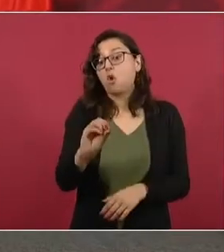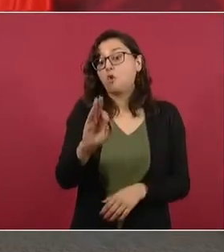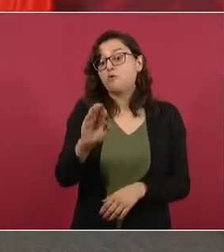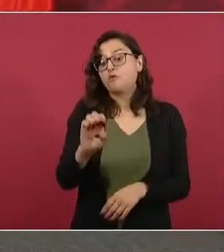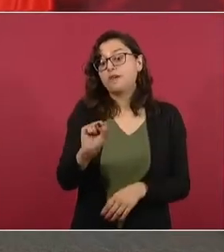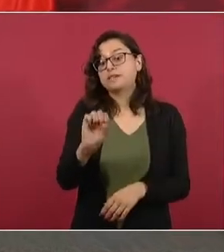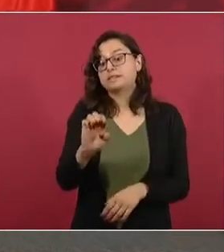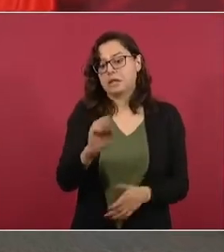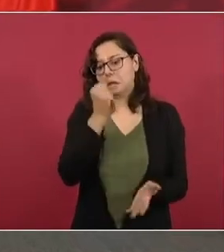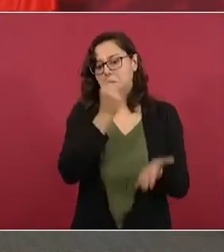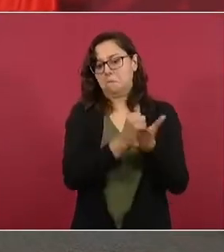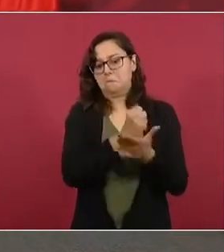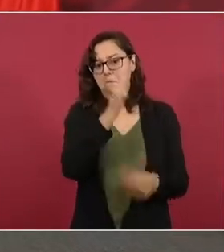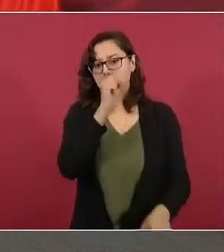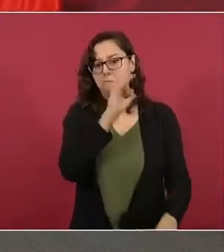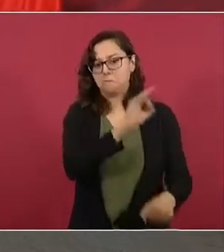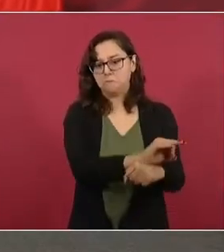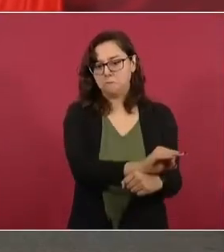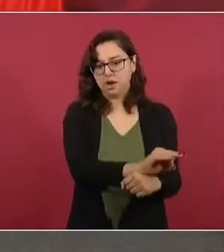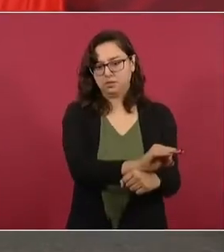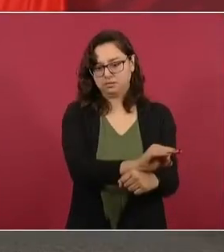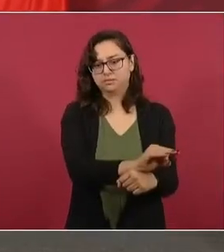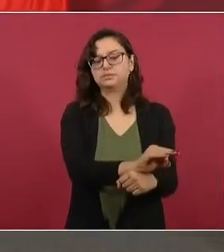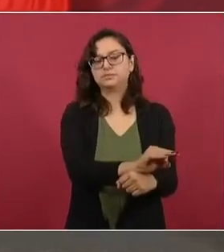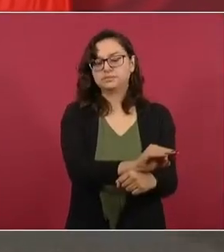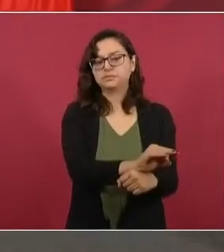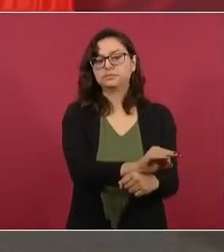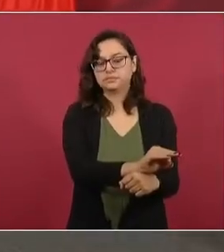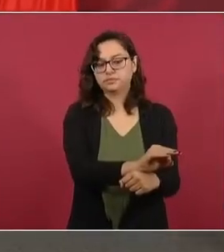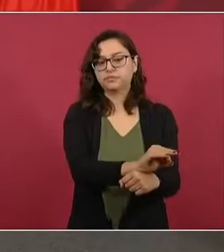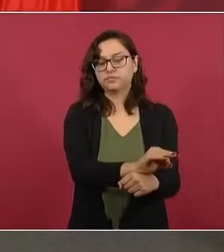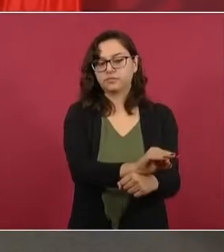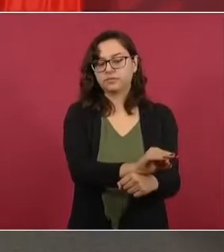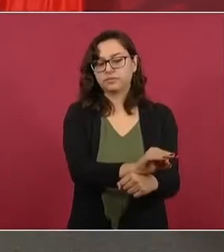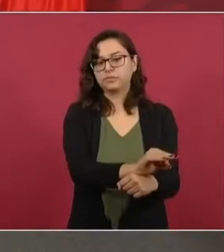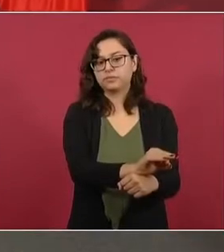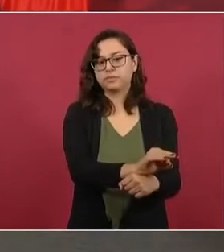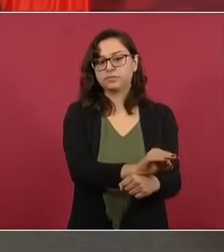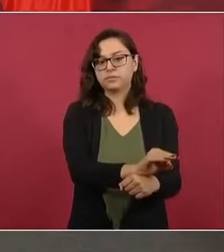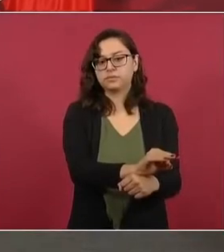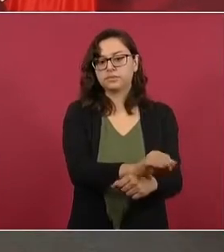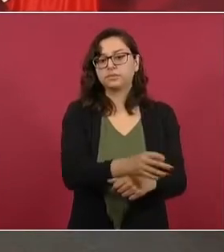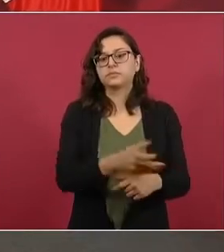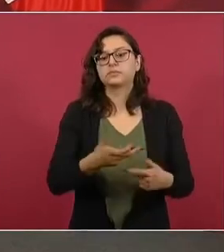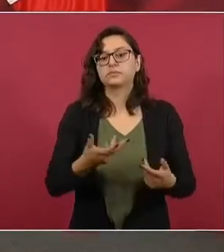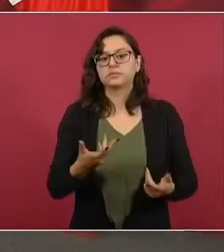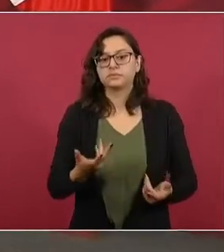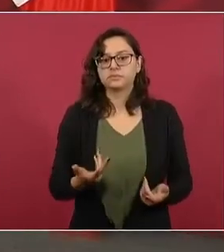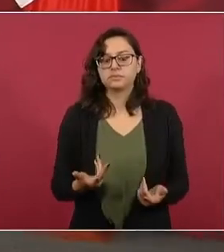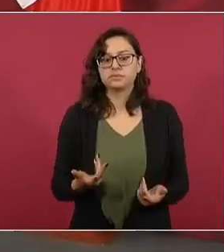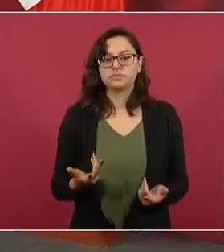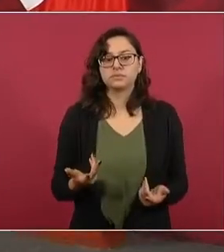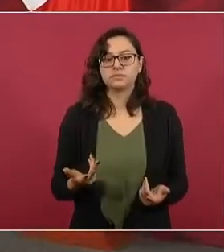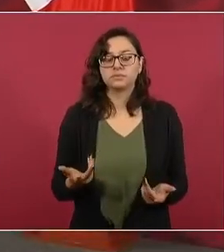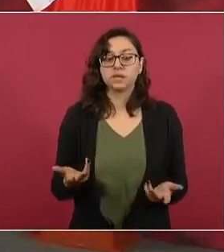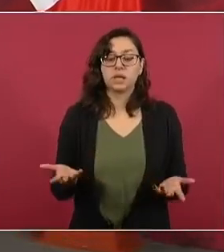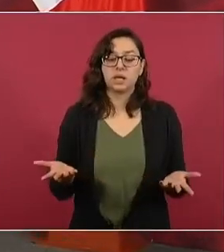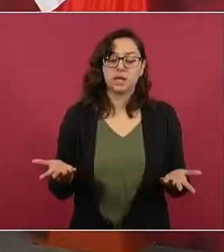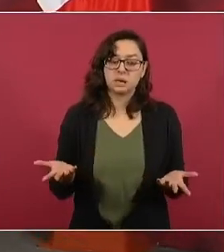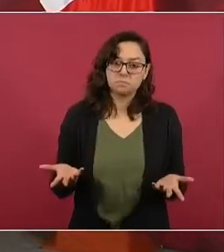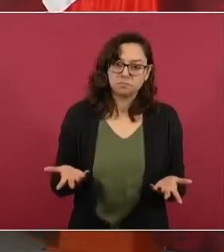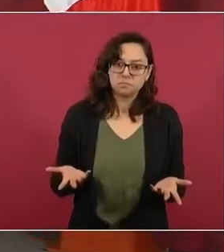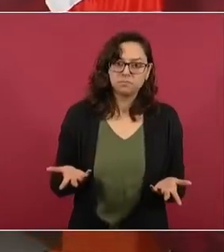también, y surgió